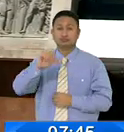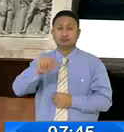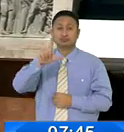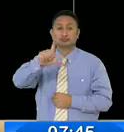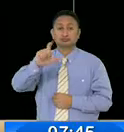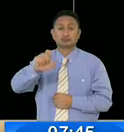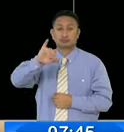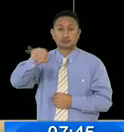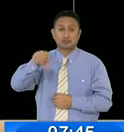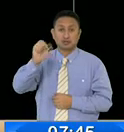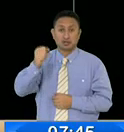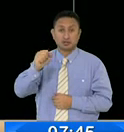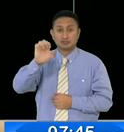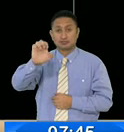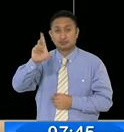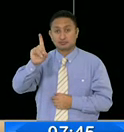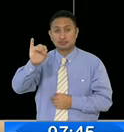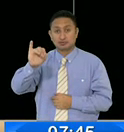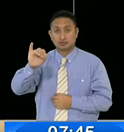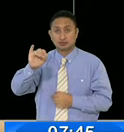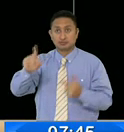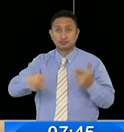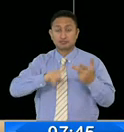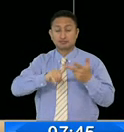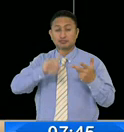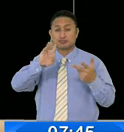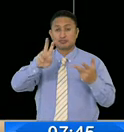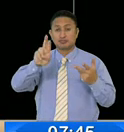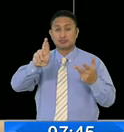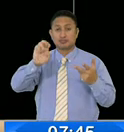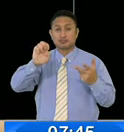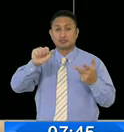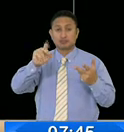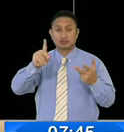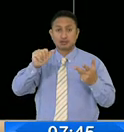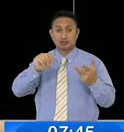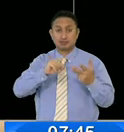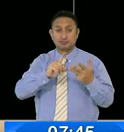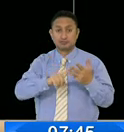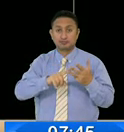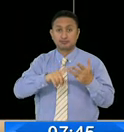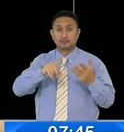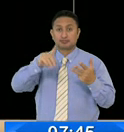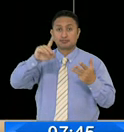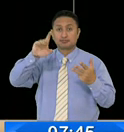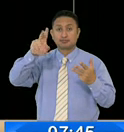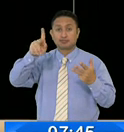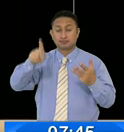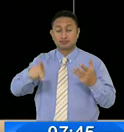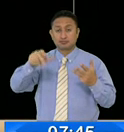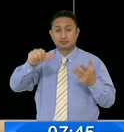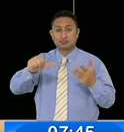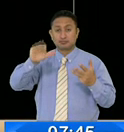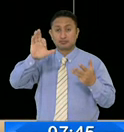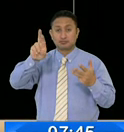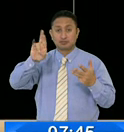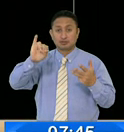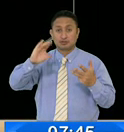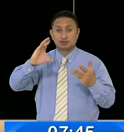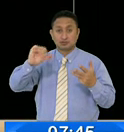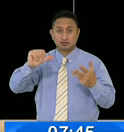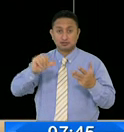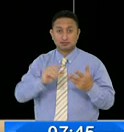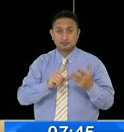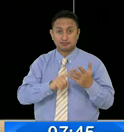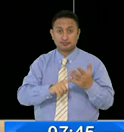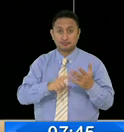Peñafiel de la Bancada de Integración Nacional, Brenda Flor de Alianza País, Patricia Enríquez, del Partido Social Cristiano y